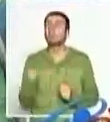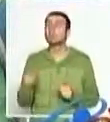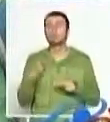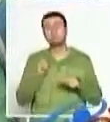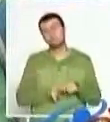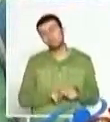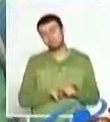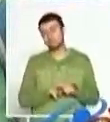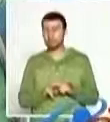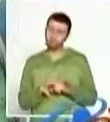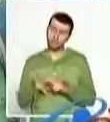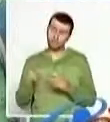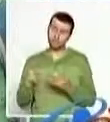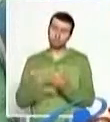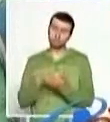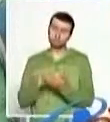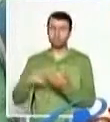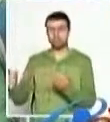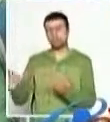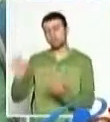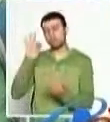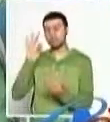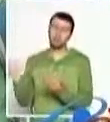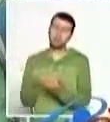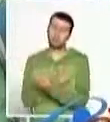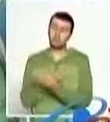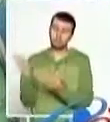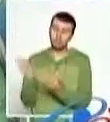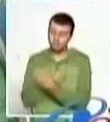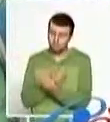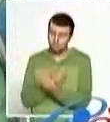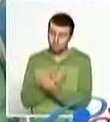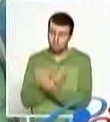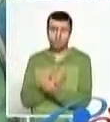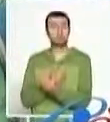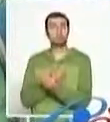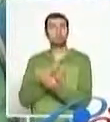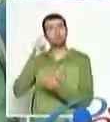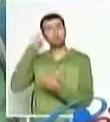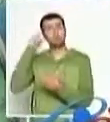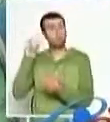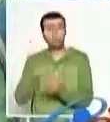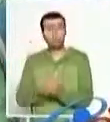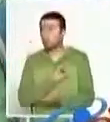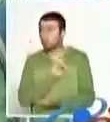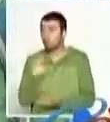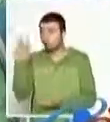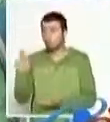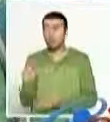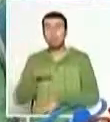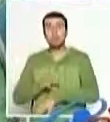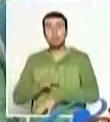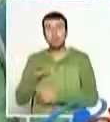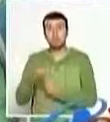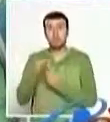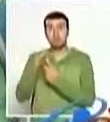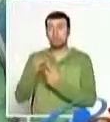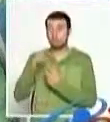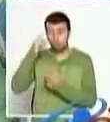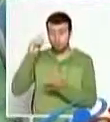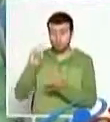una revista y leí un artículo que nunca creí que lo hubiera escrito un médico, además porque era un médico especializado